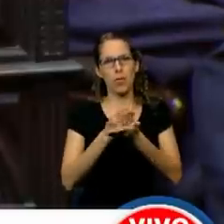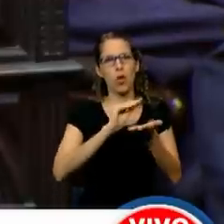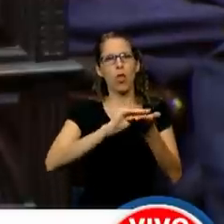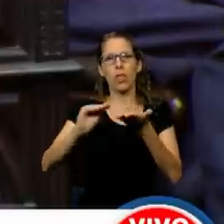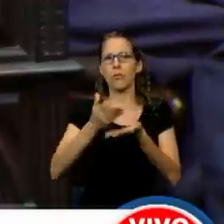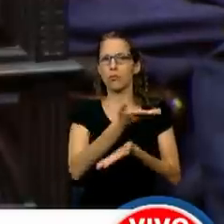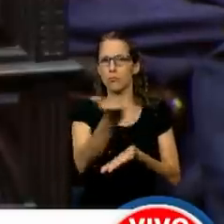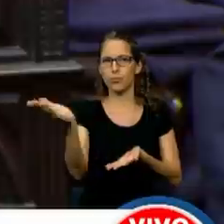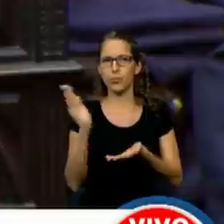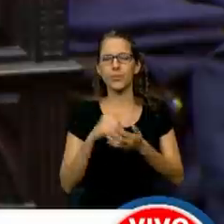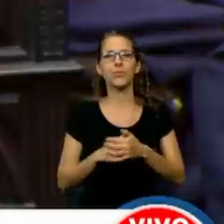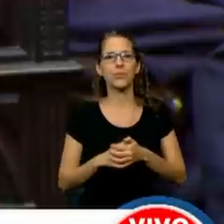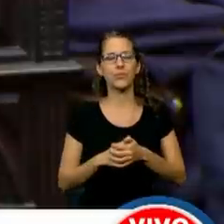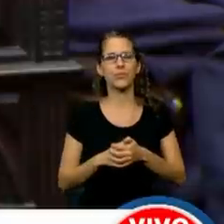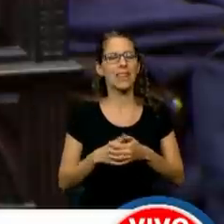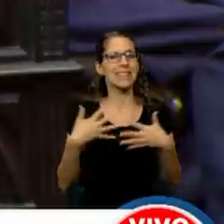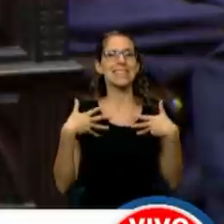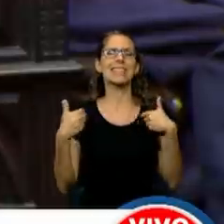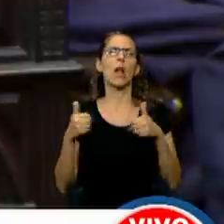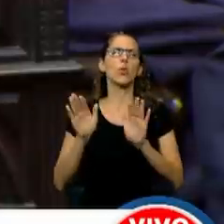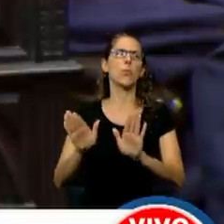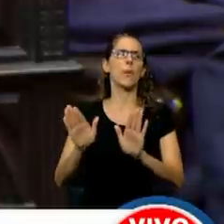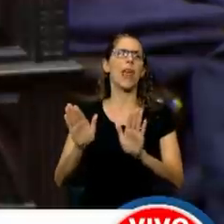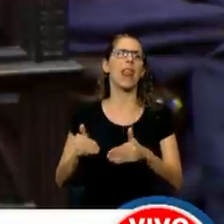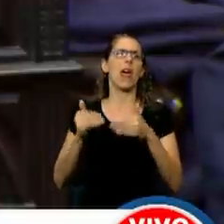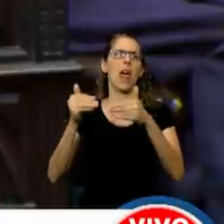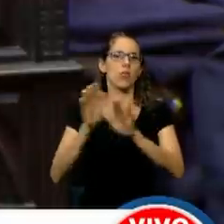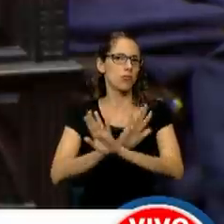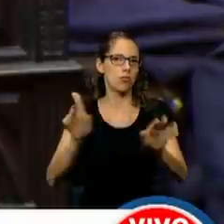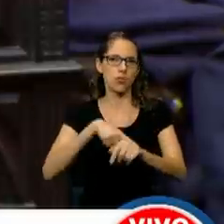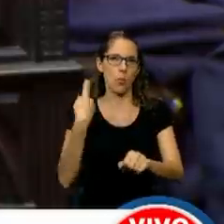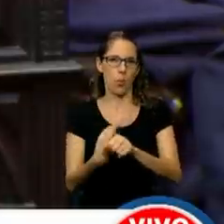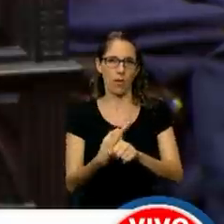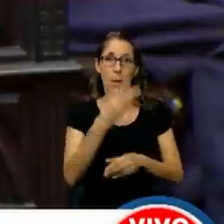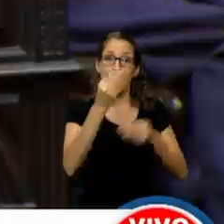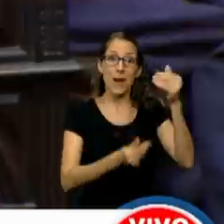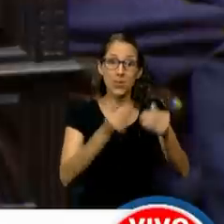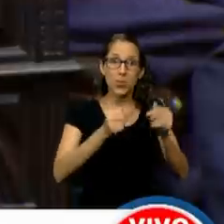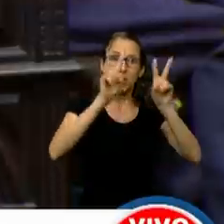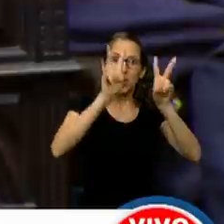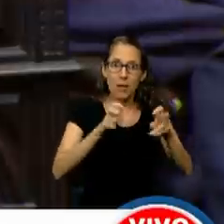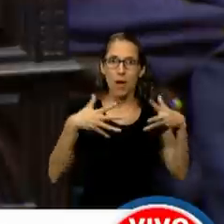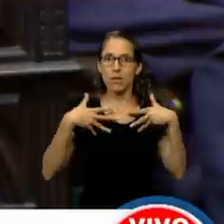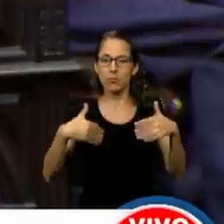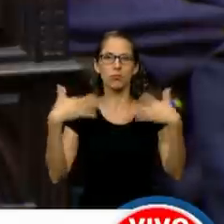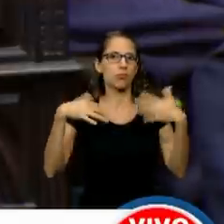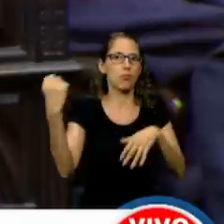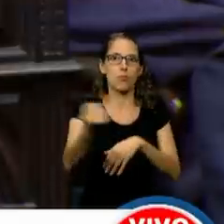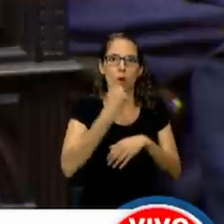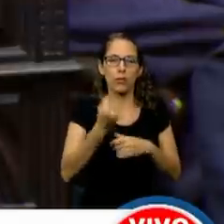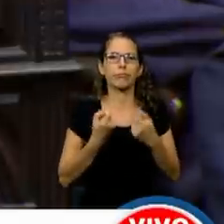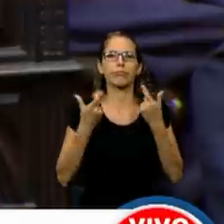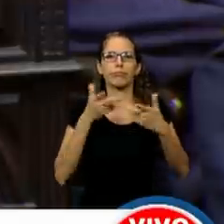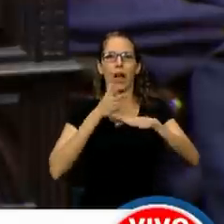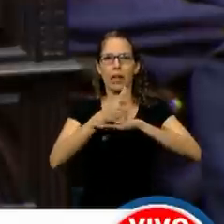que la salud no puede esperar es muy importante el presupuesto en salud para poder tener accesibilidad